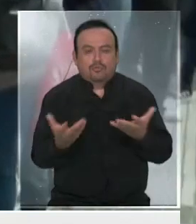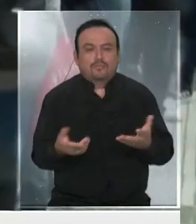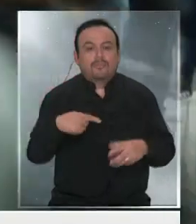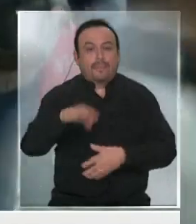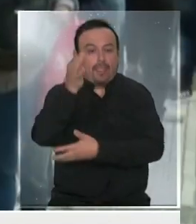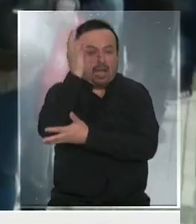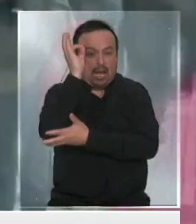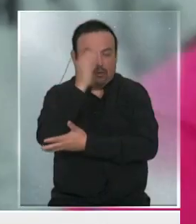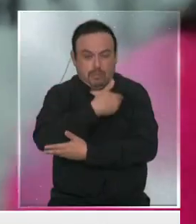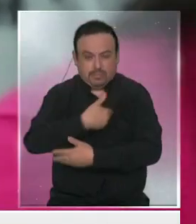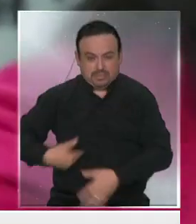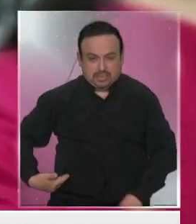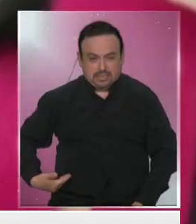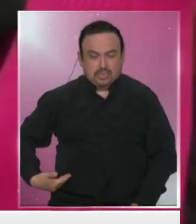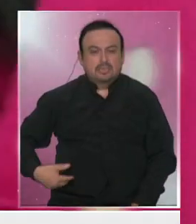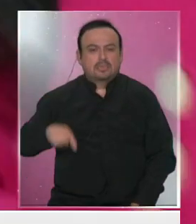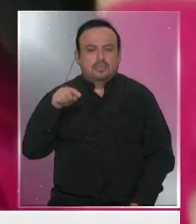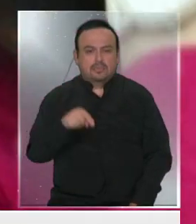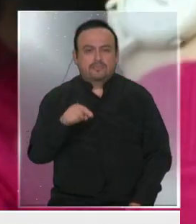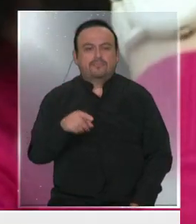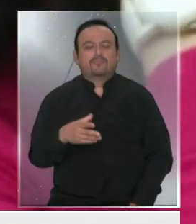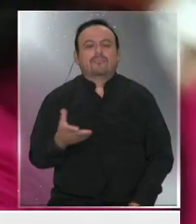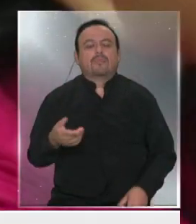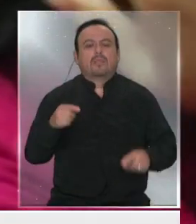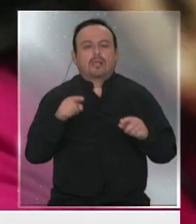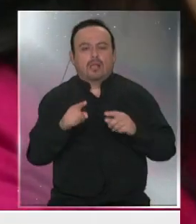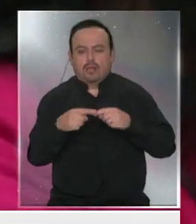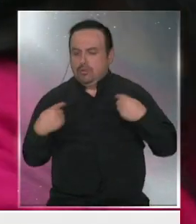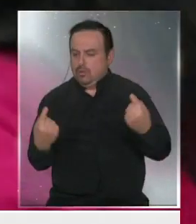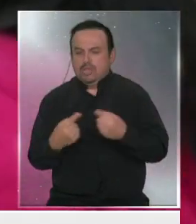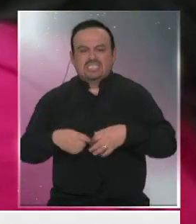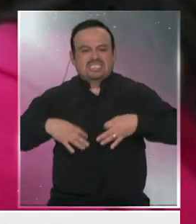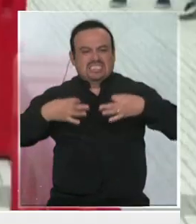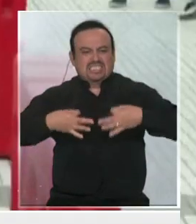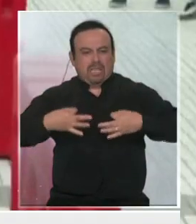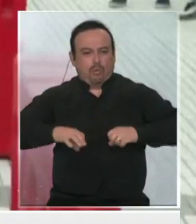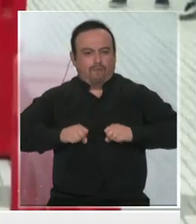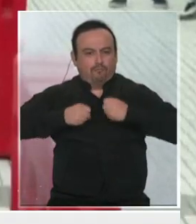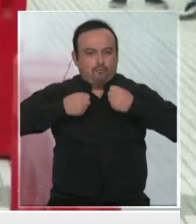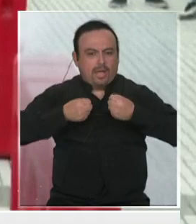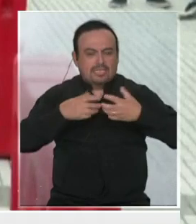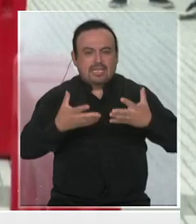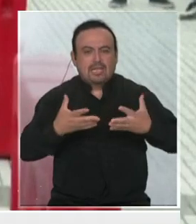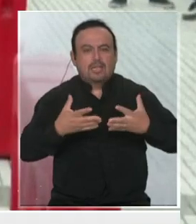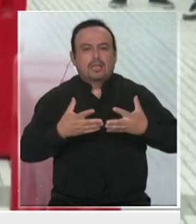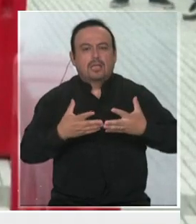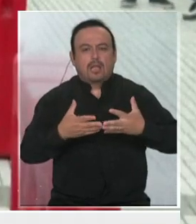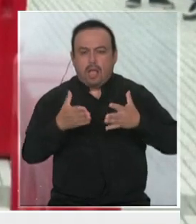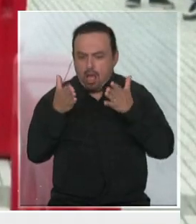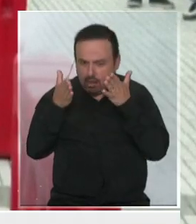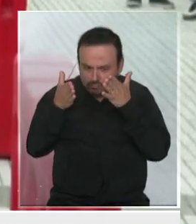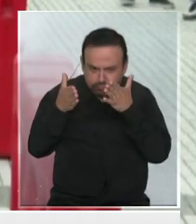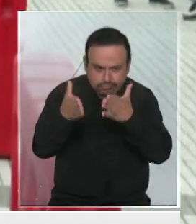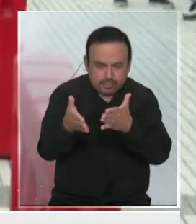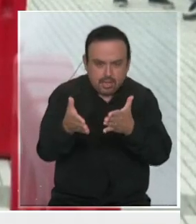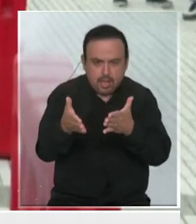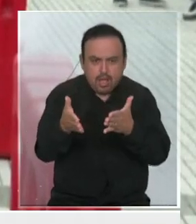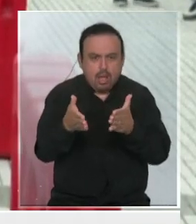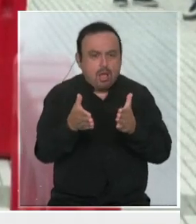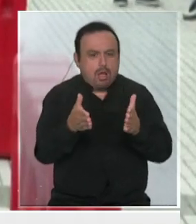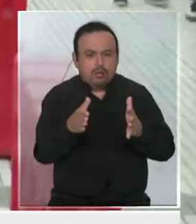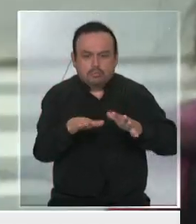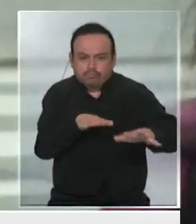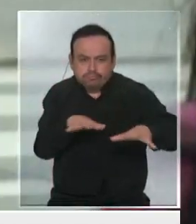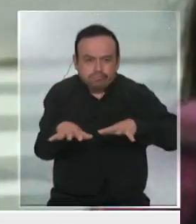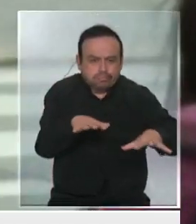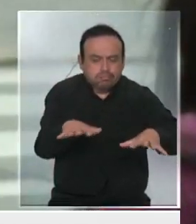momento mantiene el jefe de Estado, Alberto Fernández, con las fuerzas de seguridad, apuntan a organizarse y